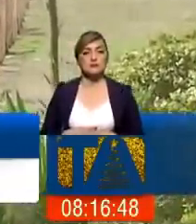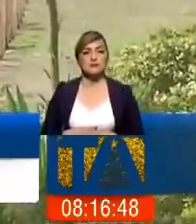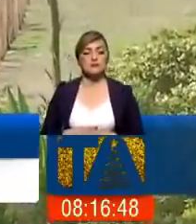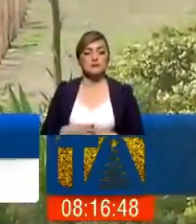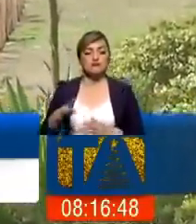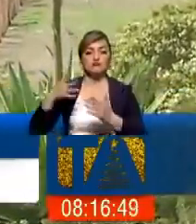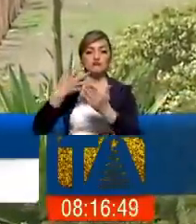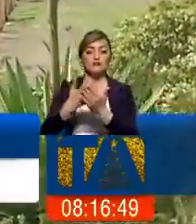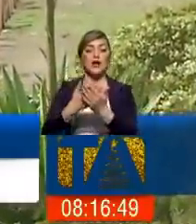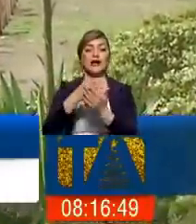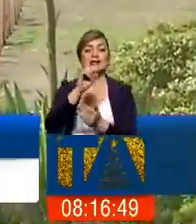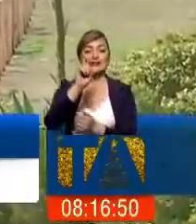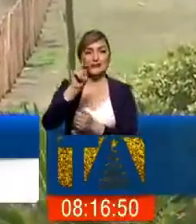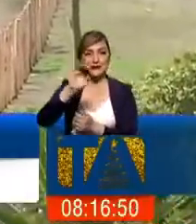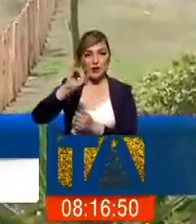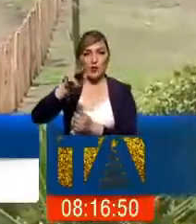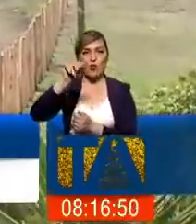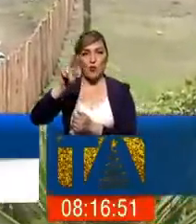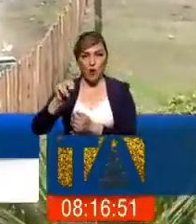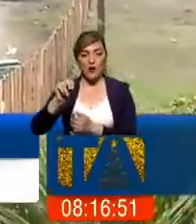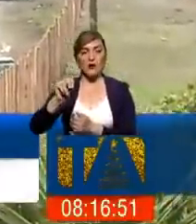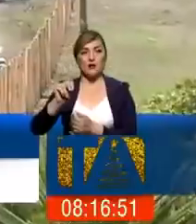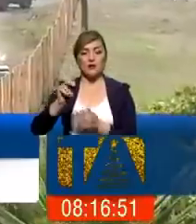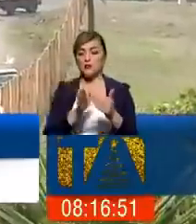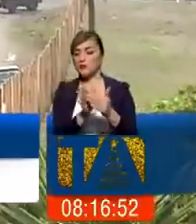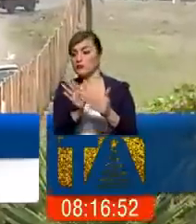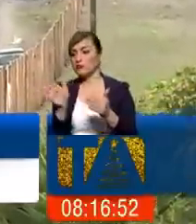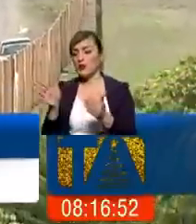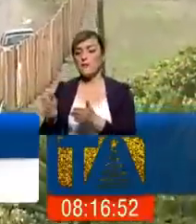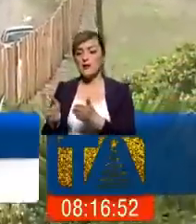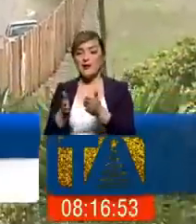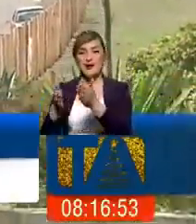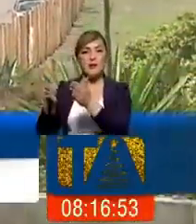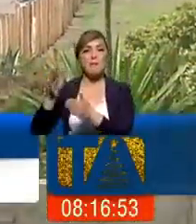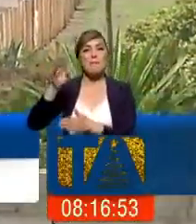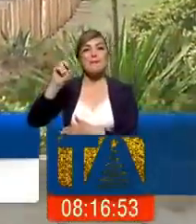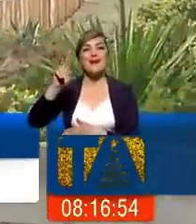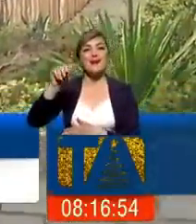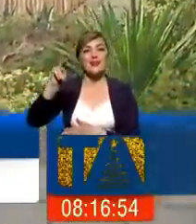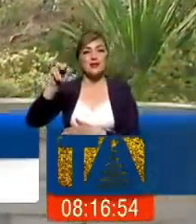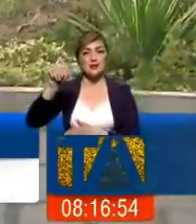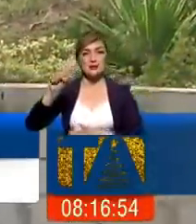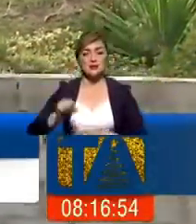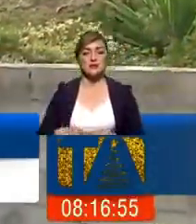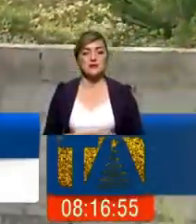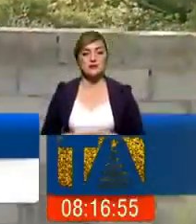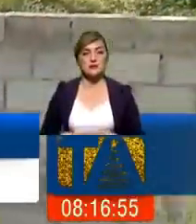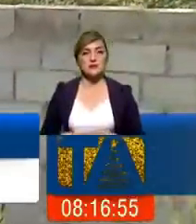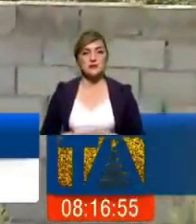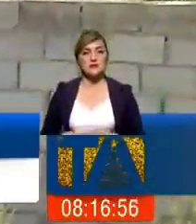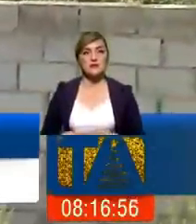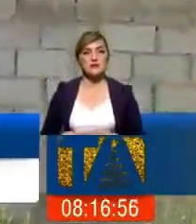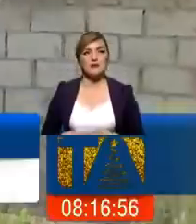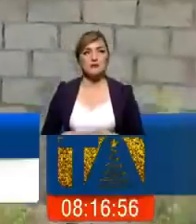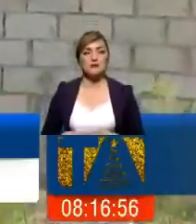San Juan y hacia abajo hacia la vía Marianas o hacia las vías principales que nos sacan de aquí de